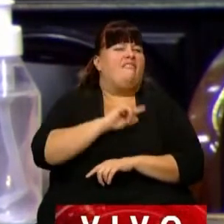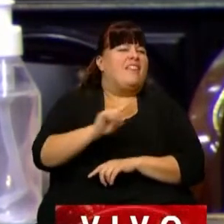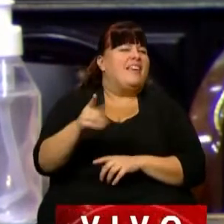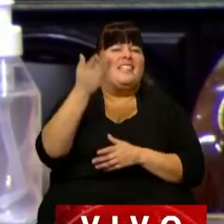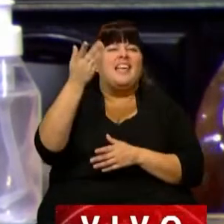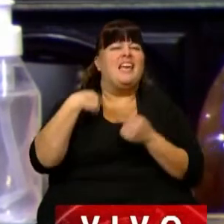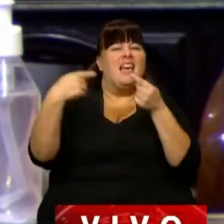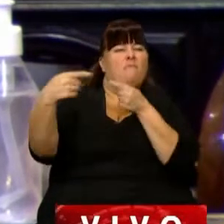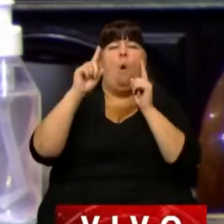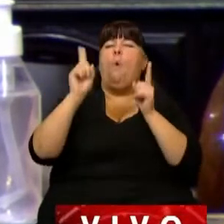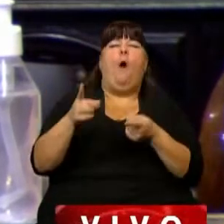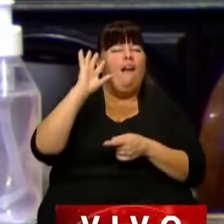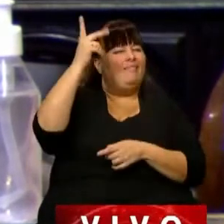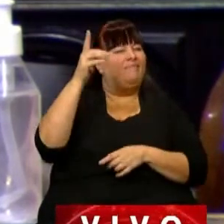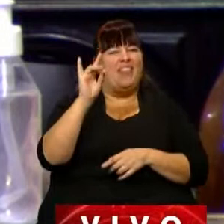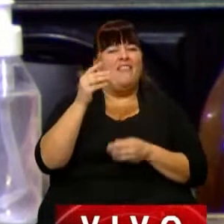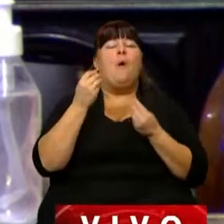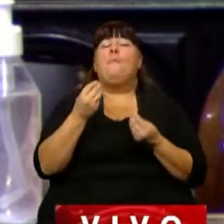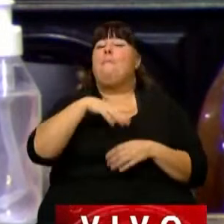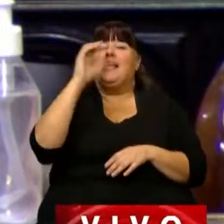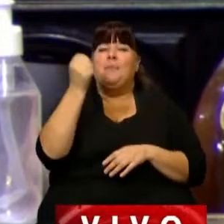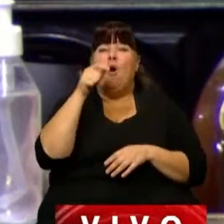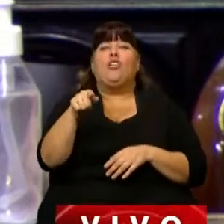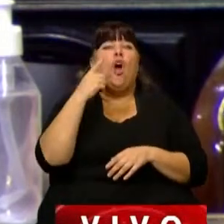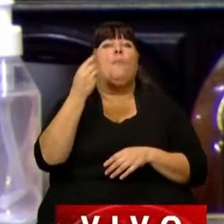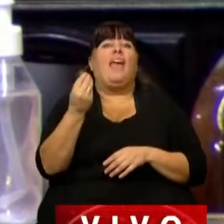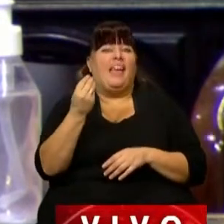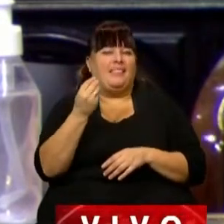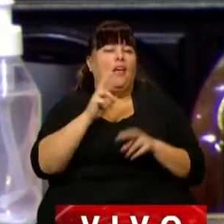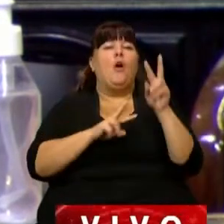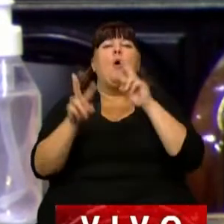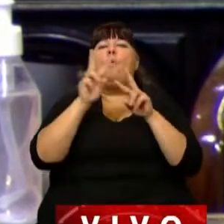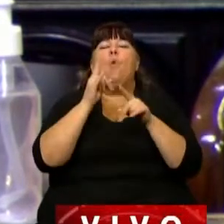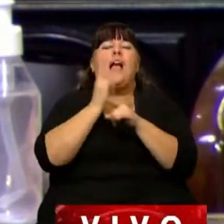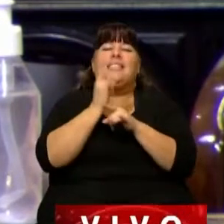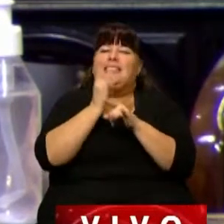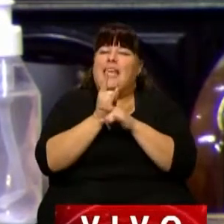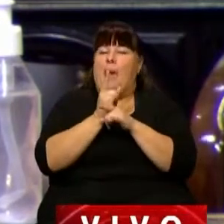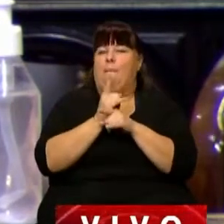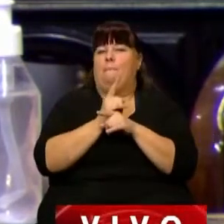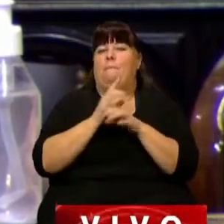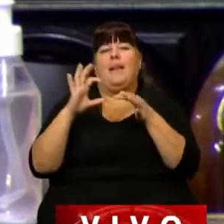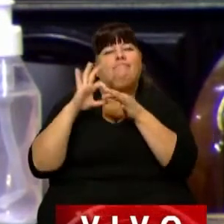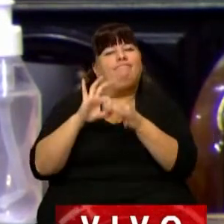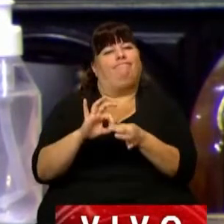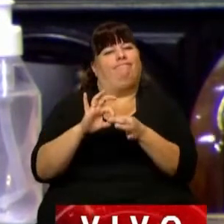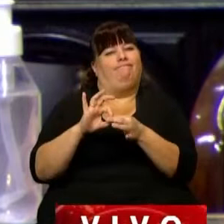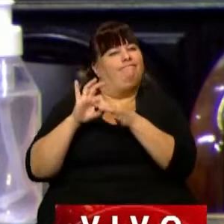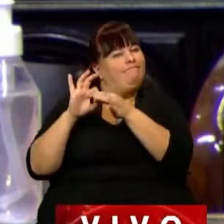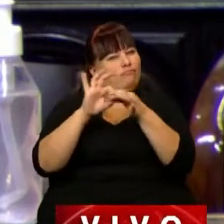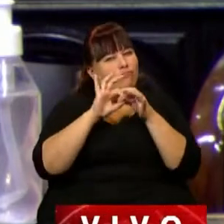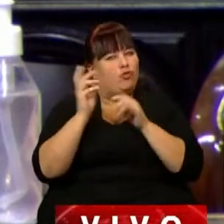por más diferencia que se tuviese, porque lo principal para él era buscar permanentemente la unidad.